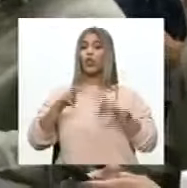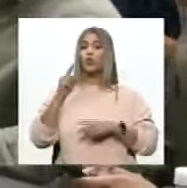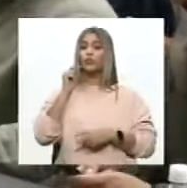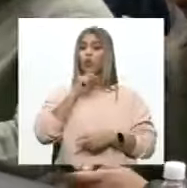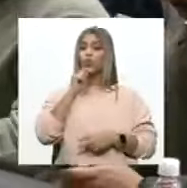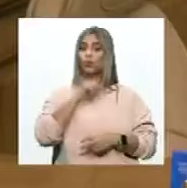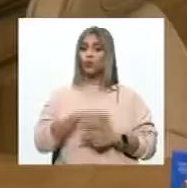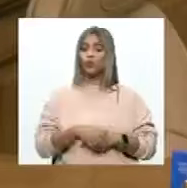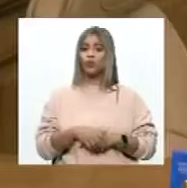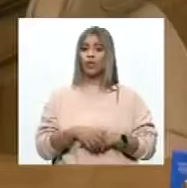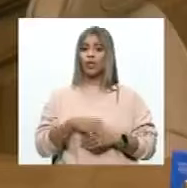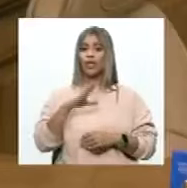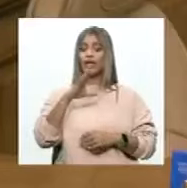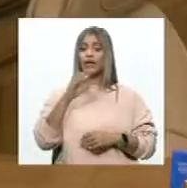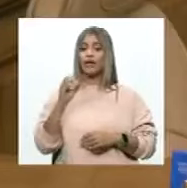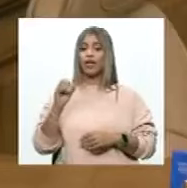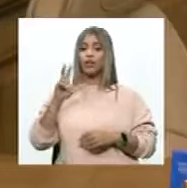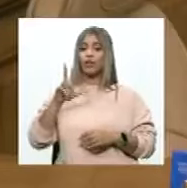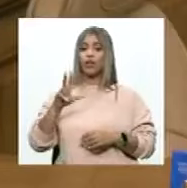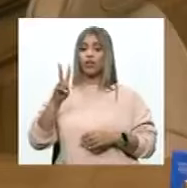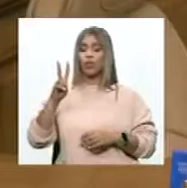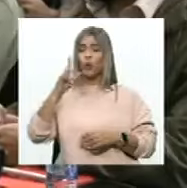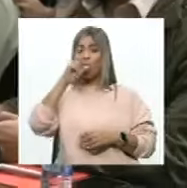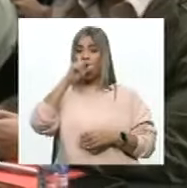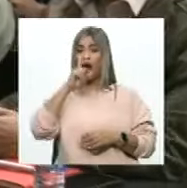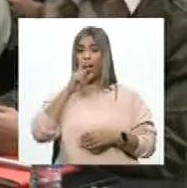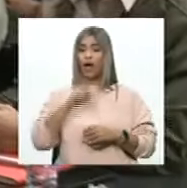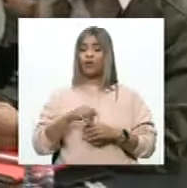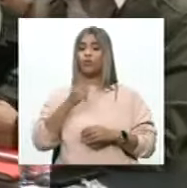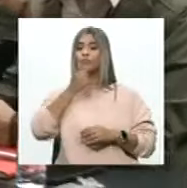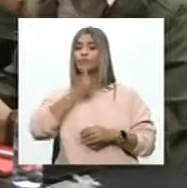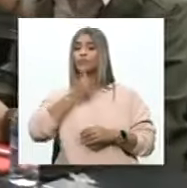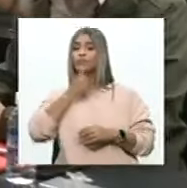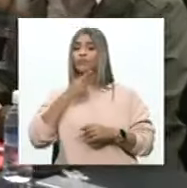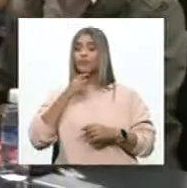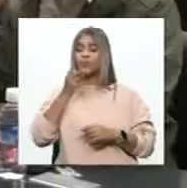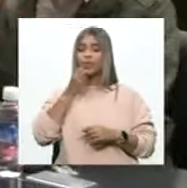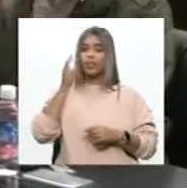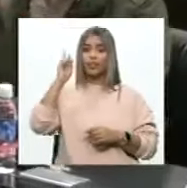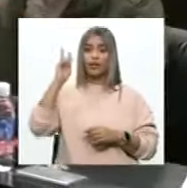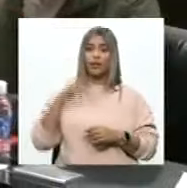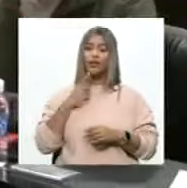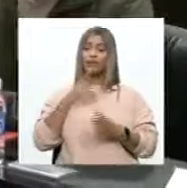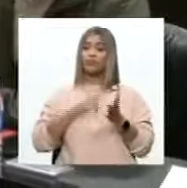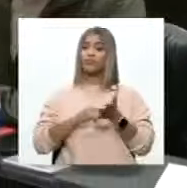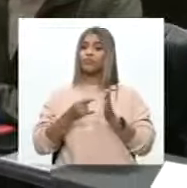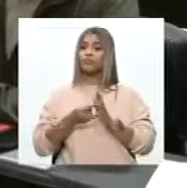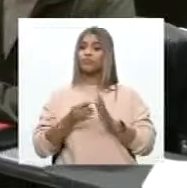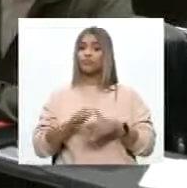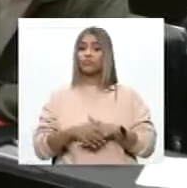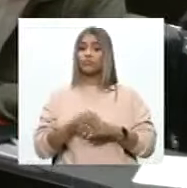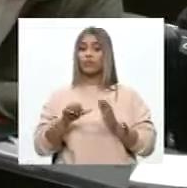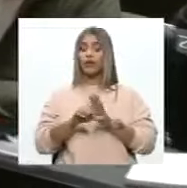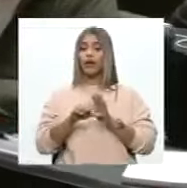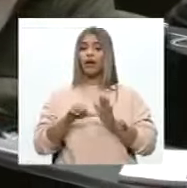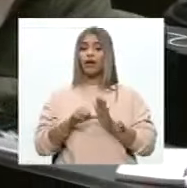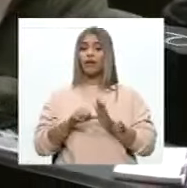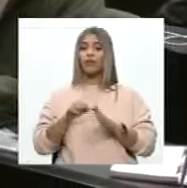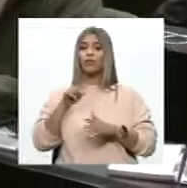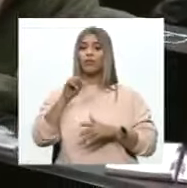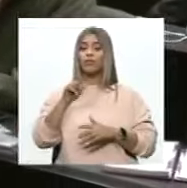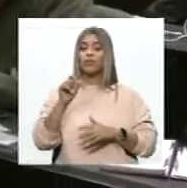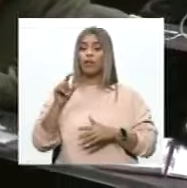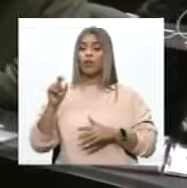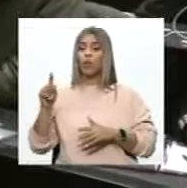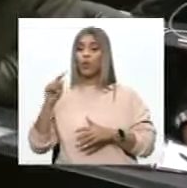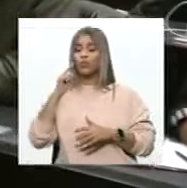octubre, 532 años de la resistencia indígena. De acuerdo con lo establecido en el artículo